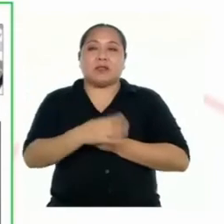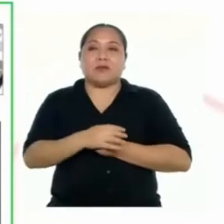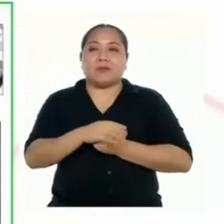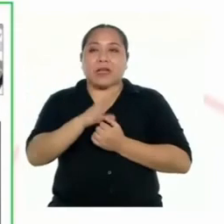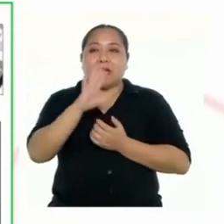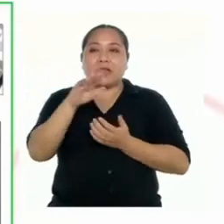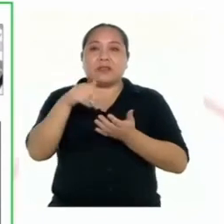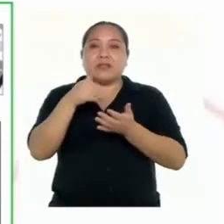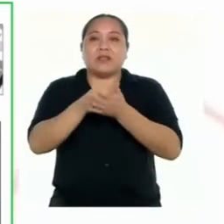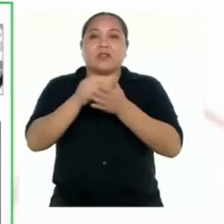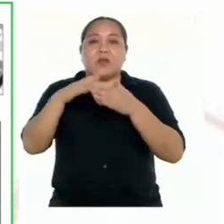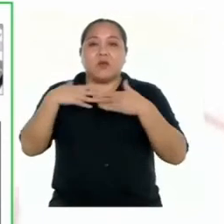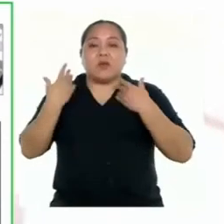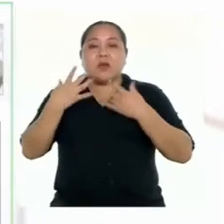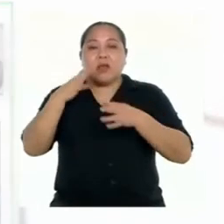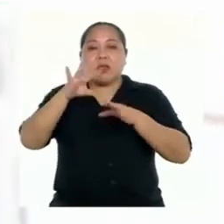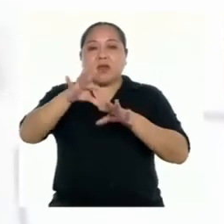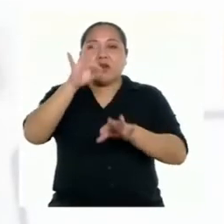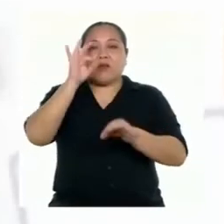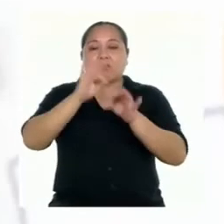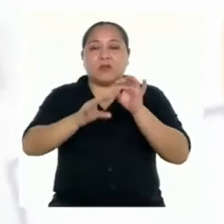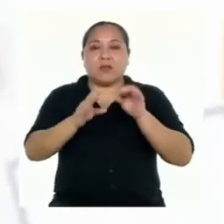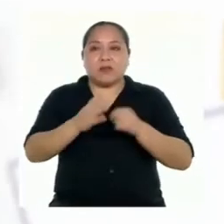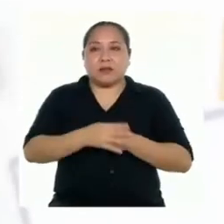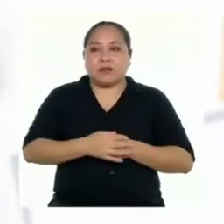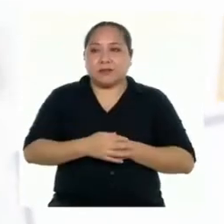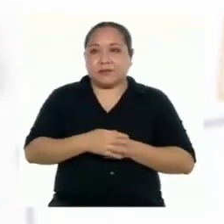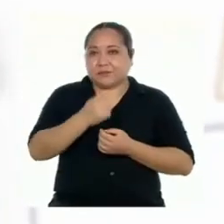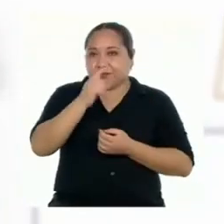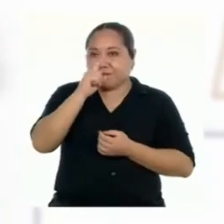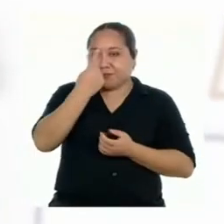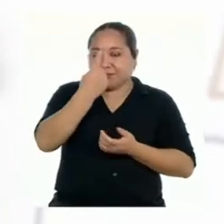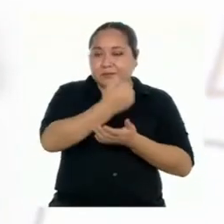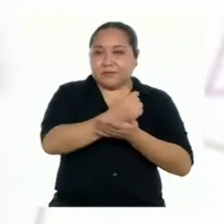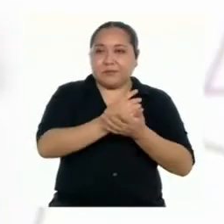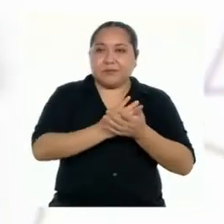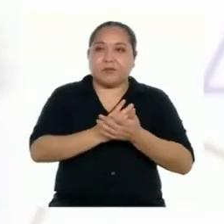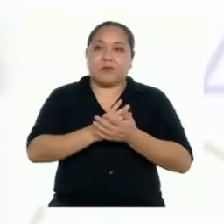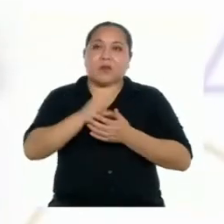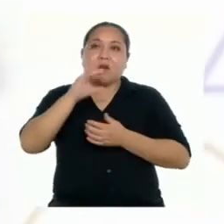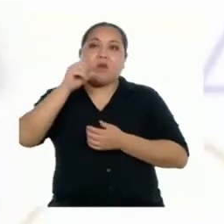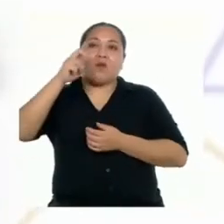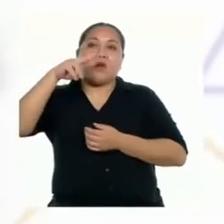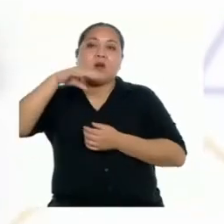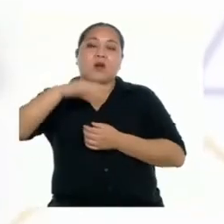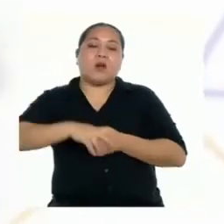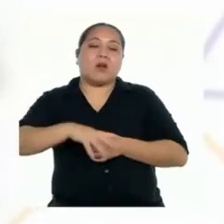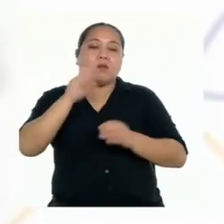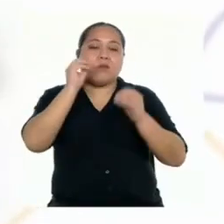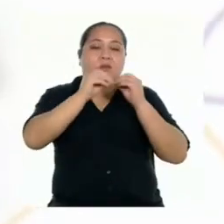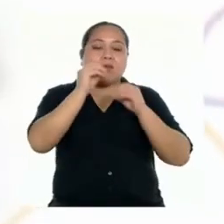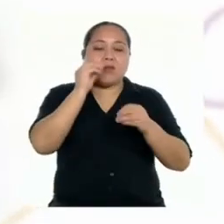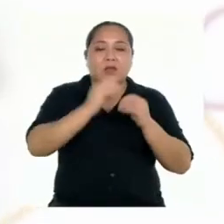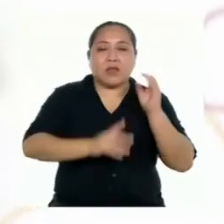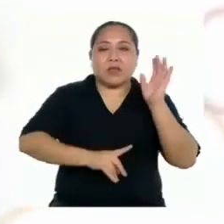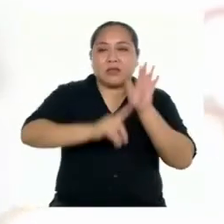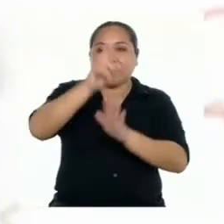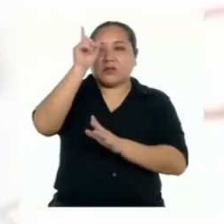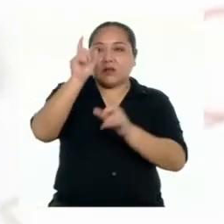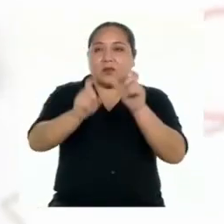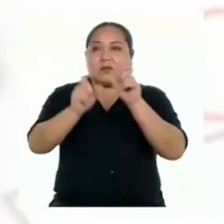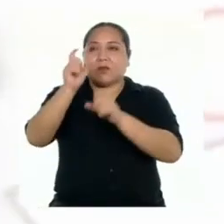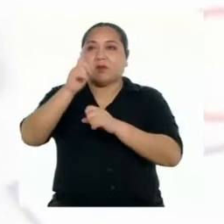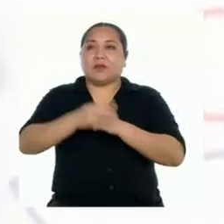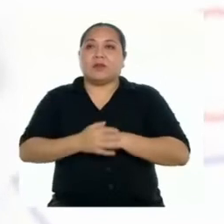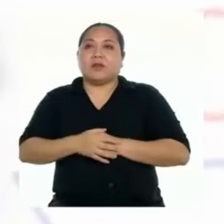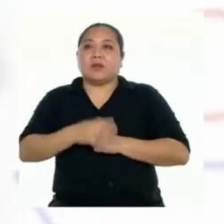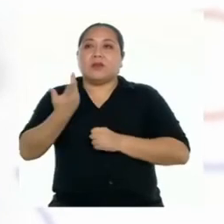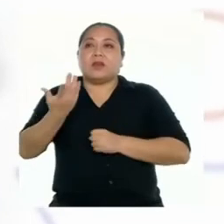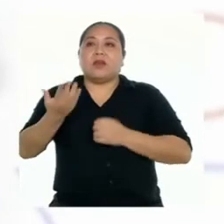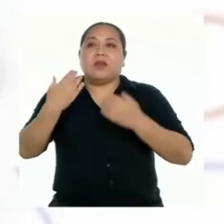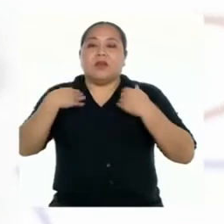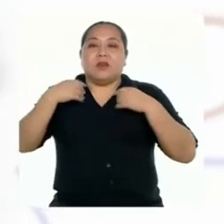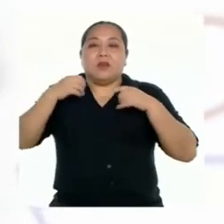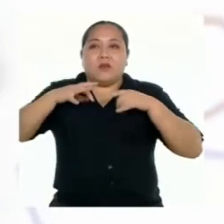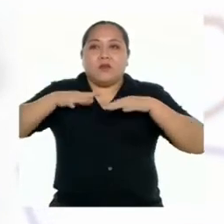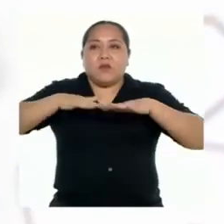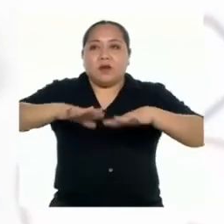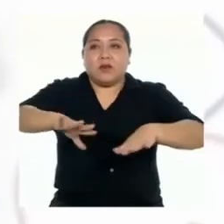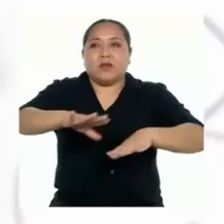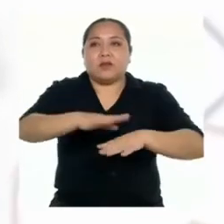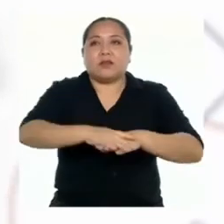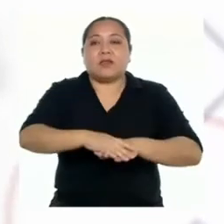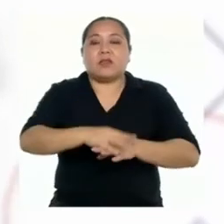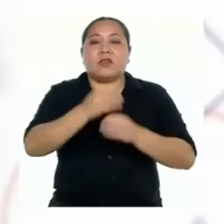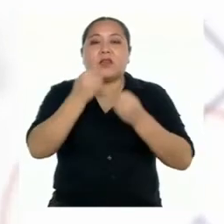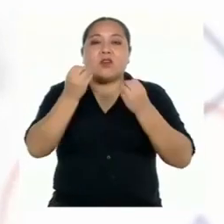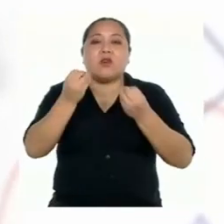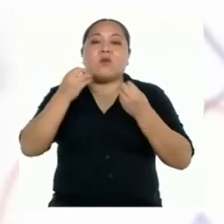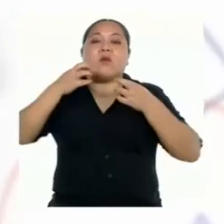pueden encontrar la introducción y dice así, La cuenca condiciona de alguna manera el desarrollo humano, ya que tiene influencia en las